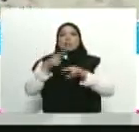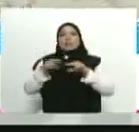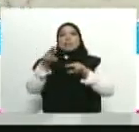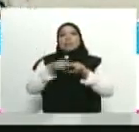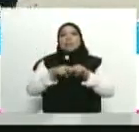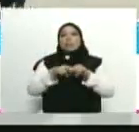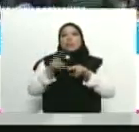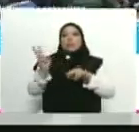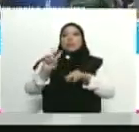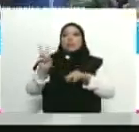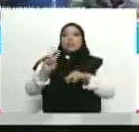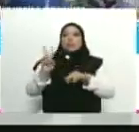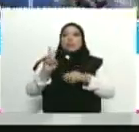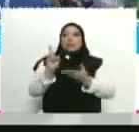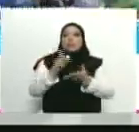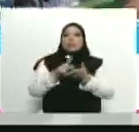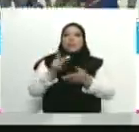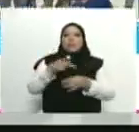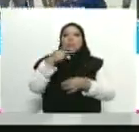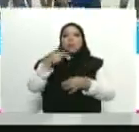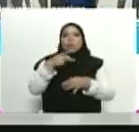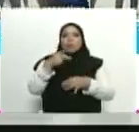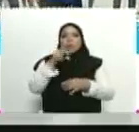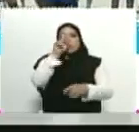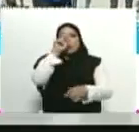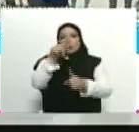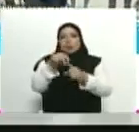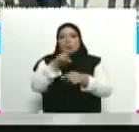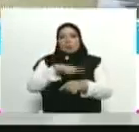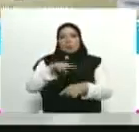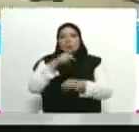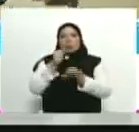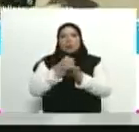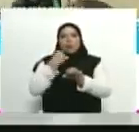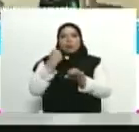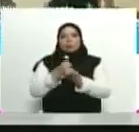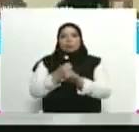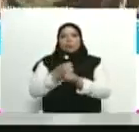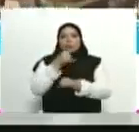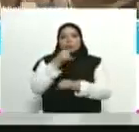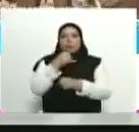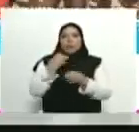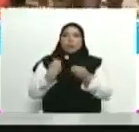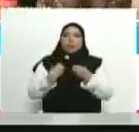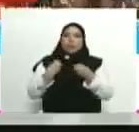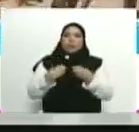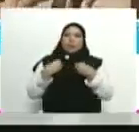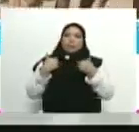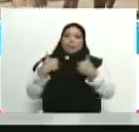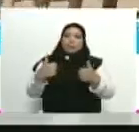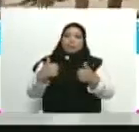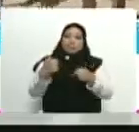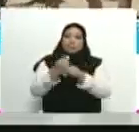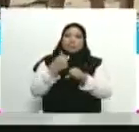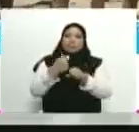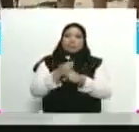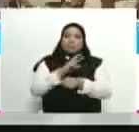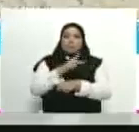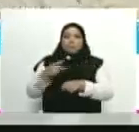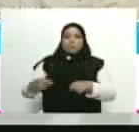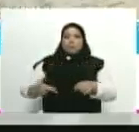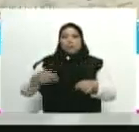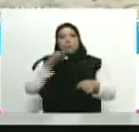de nuestro país, y que, bueno, una política que se dirige desde la Mesa Nacional de Recreación para el Vivir Bien, de la Vicepresidencia para el Socialismo